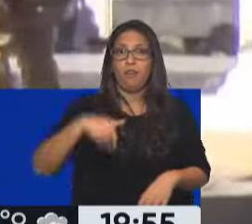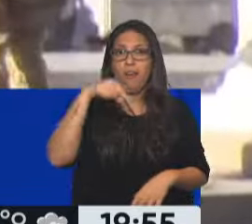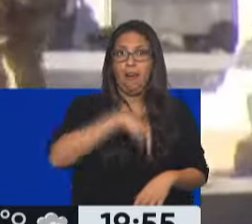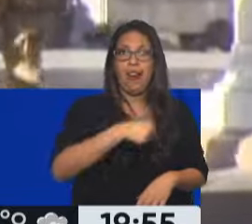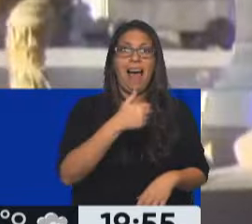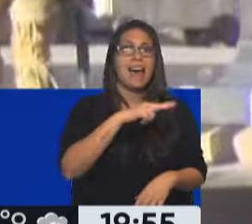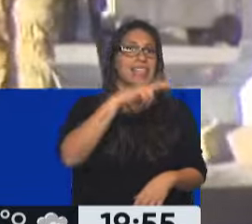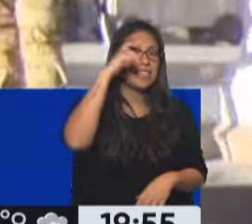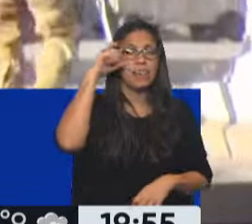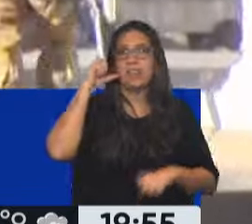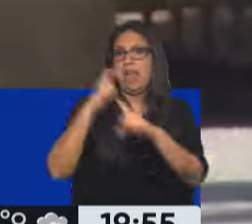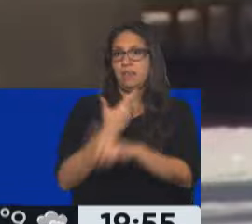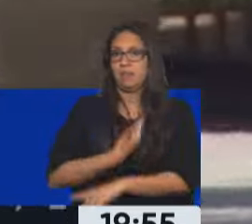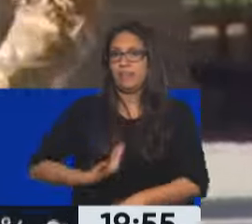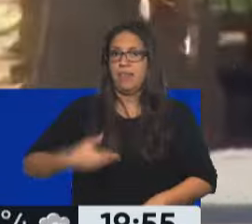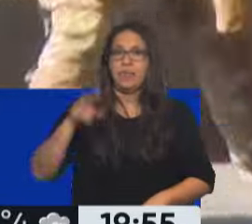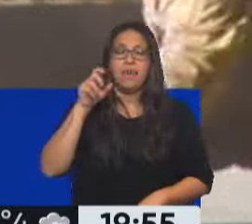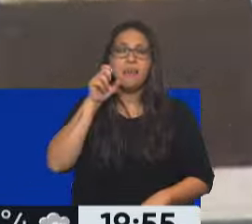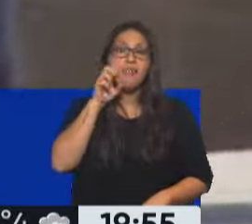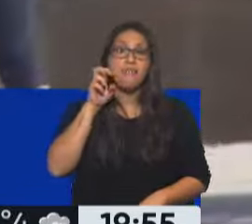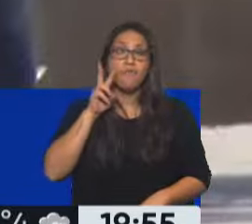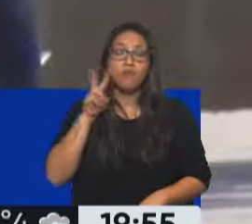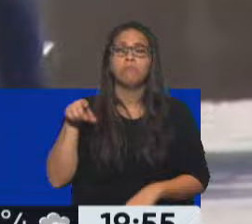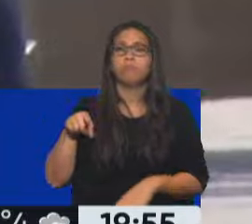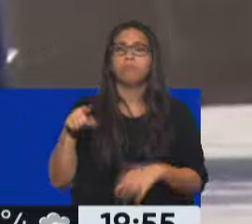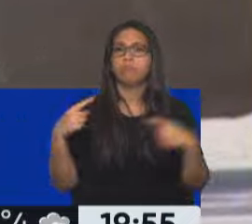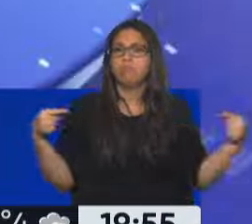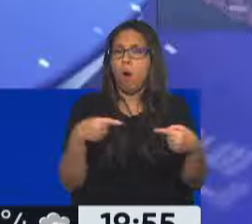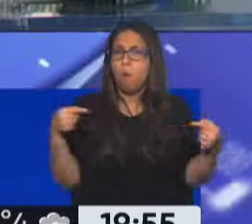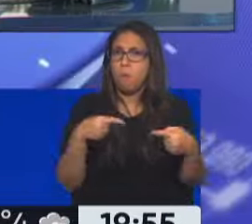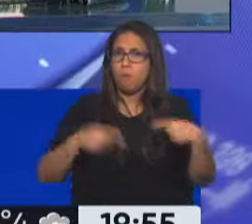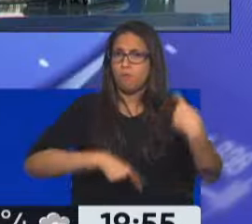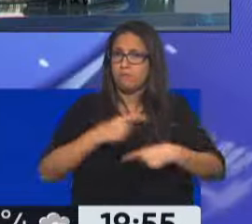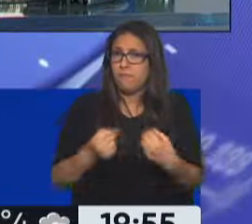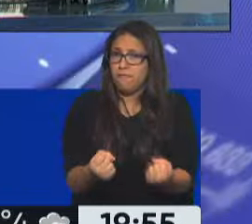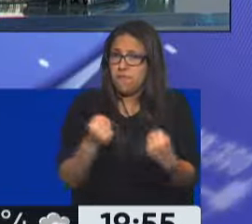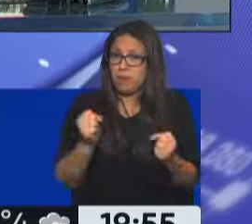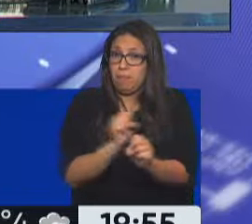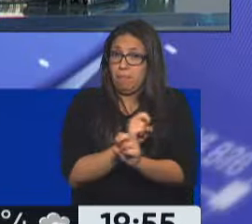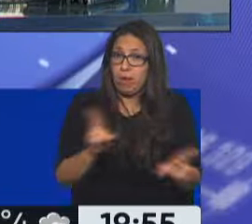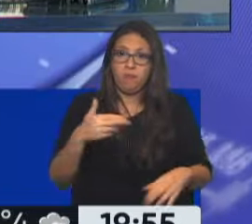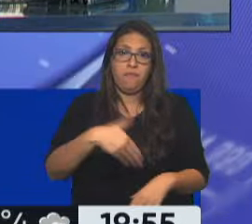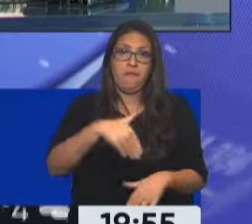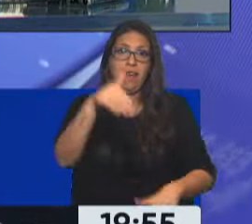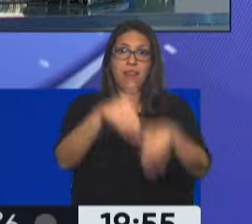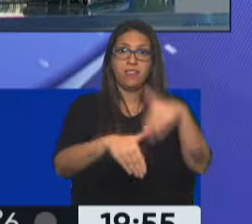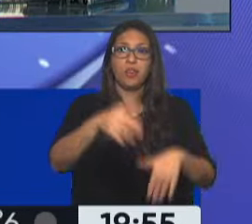y el exmandatario Evo Morales, y sobre todo esto se da en un contexto y de cara a las elecciones